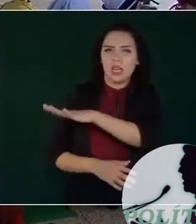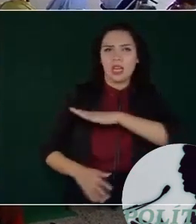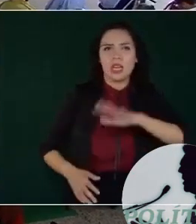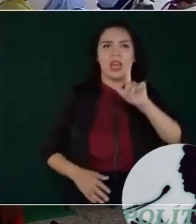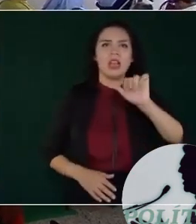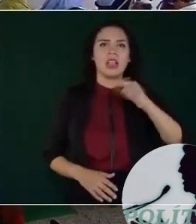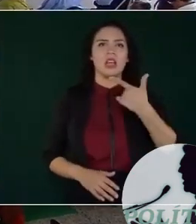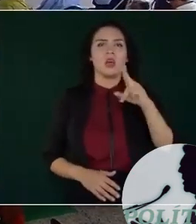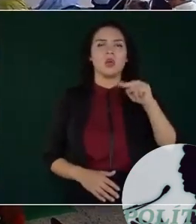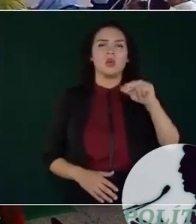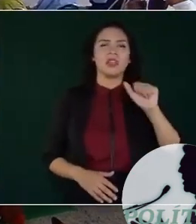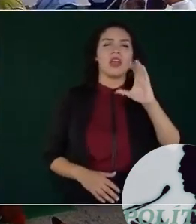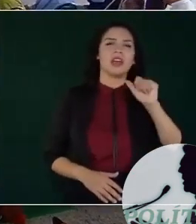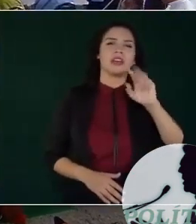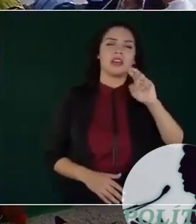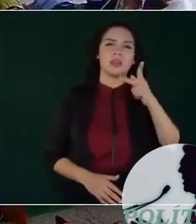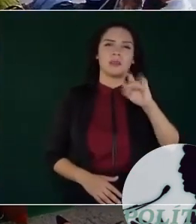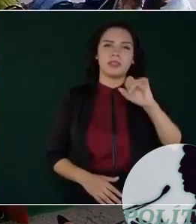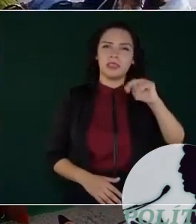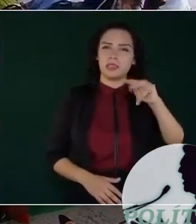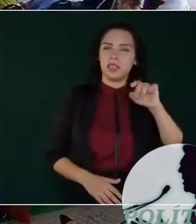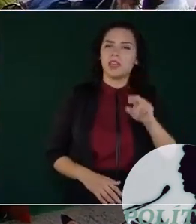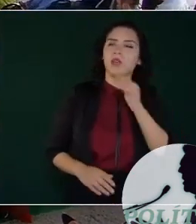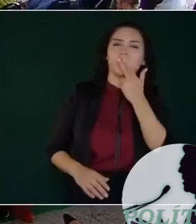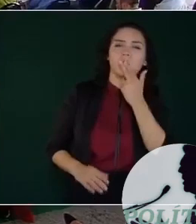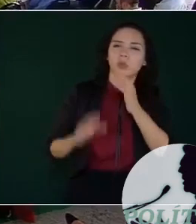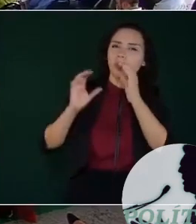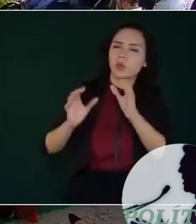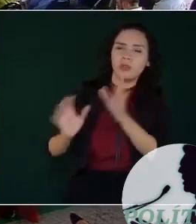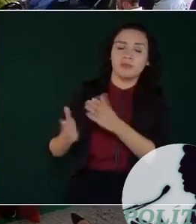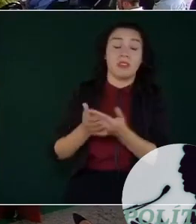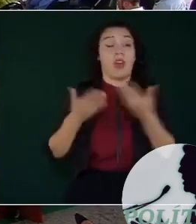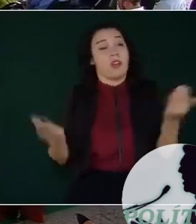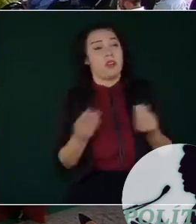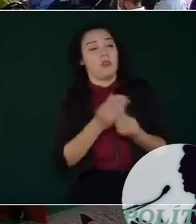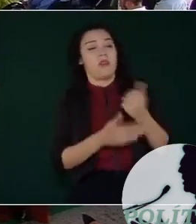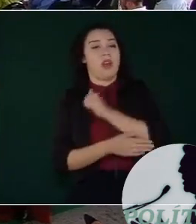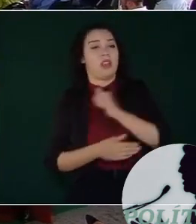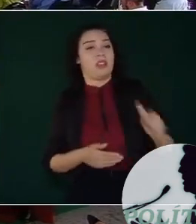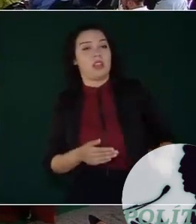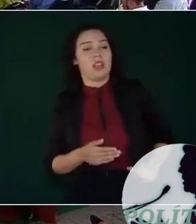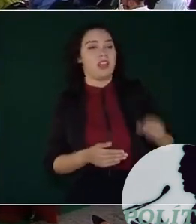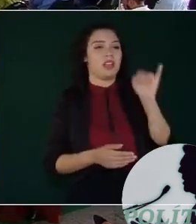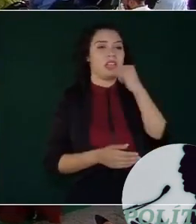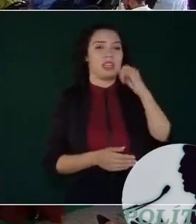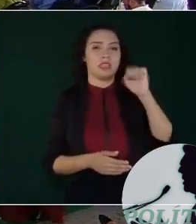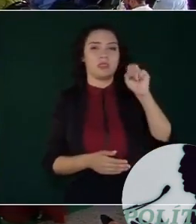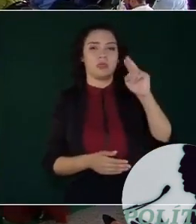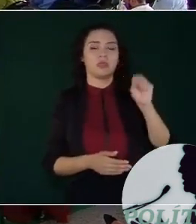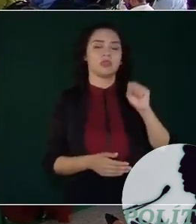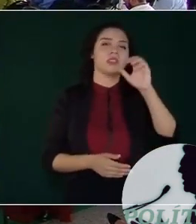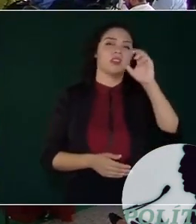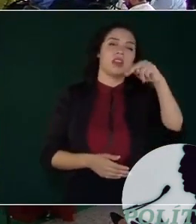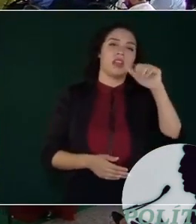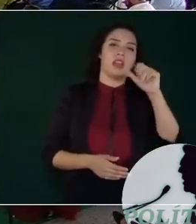vez vienen a querer construir, es un proyecto que el alcalde Jesús Nader lo está proponiendo, inclusive lo comentó ya con el